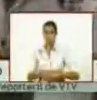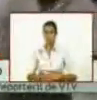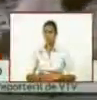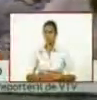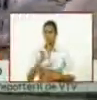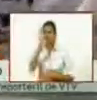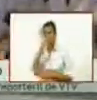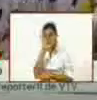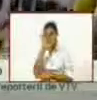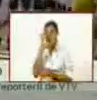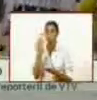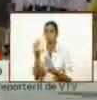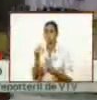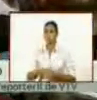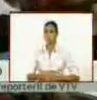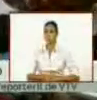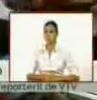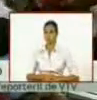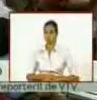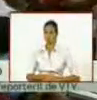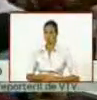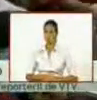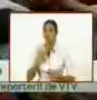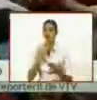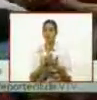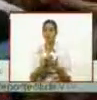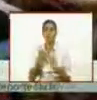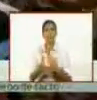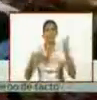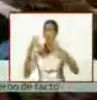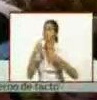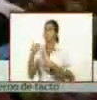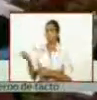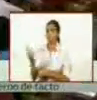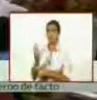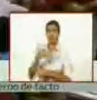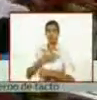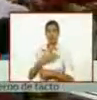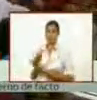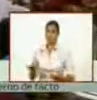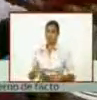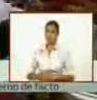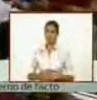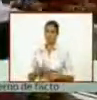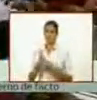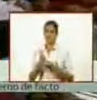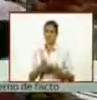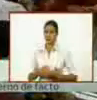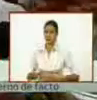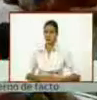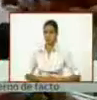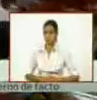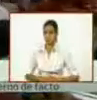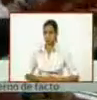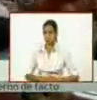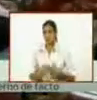amenaza constante de agradece esto a Chávez, agradece lo que te está pasando a Chávez, supuestamente decían ellos, y que de una u otra manera pues ahí no